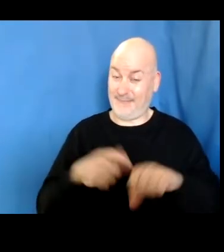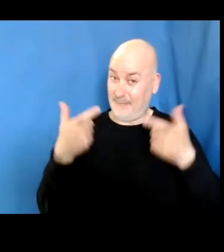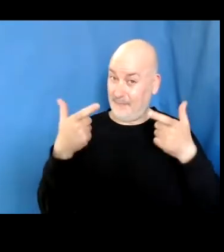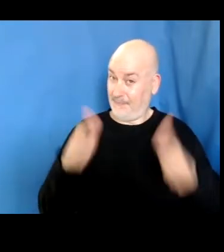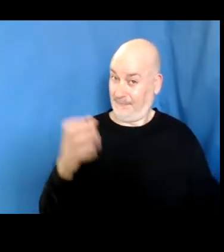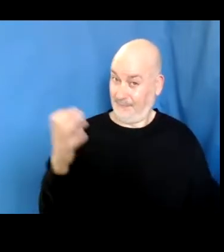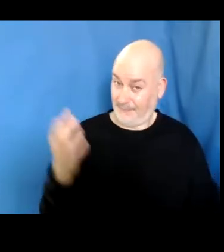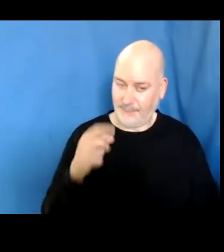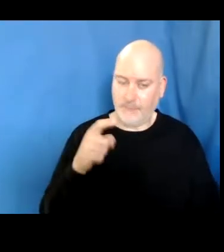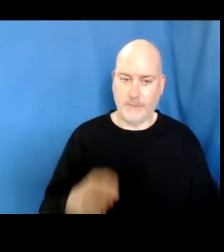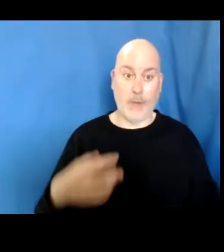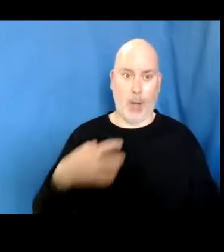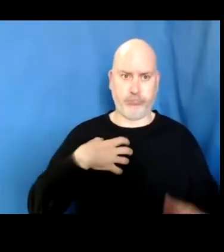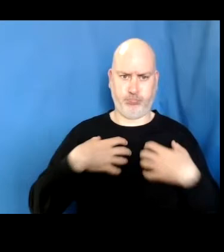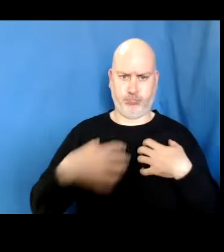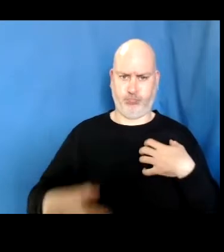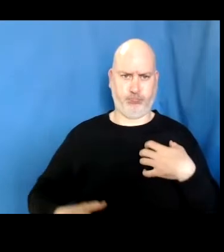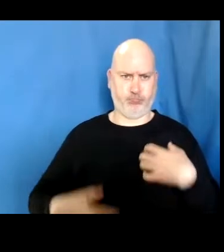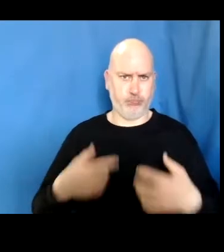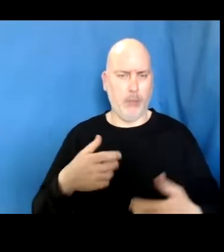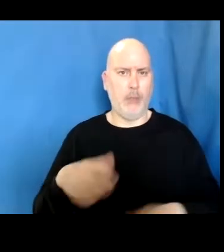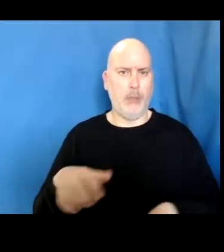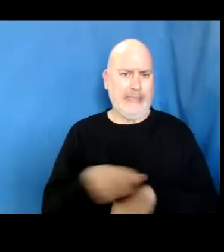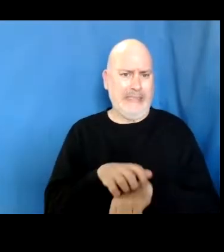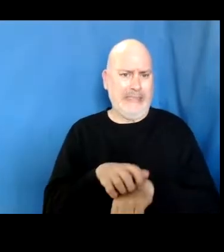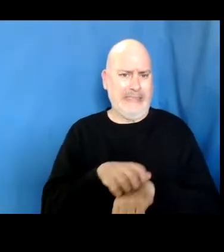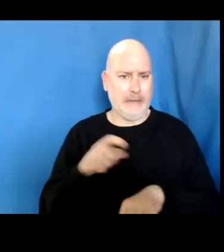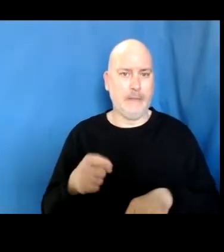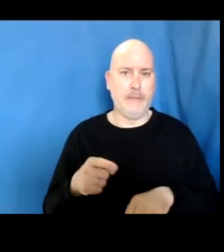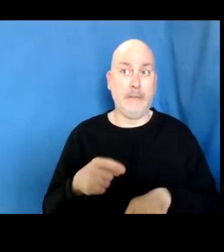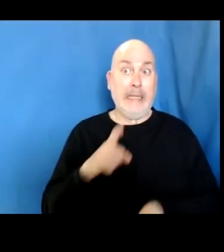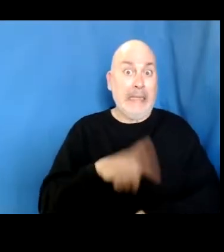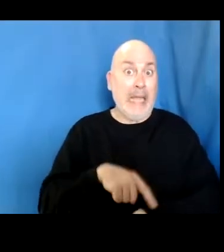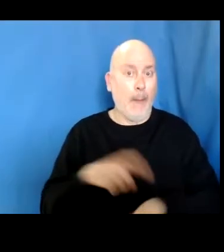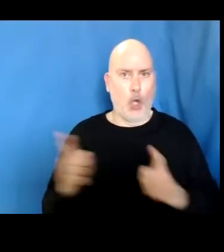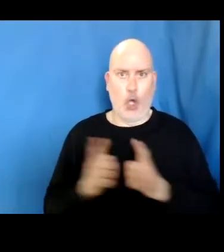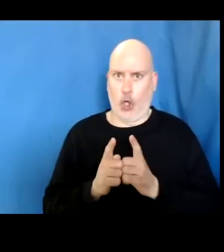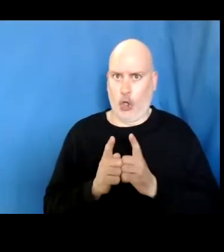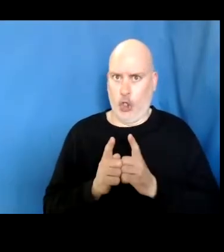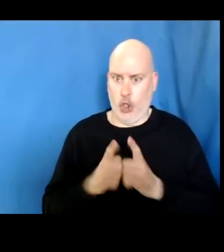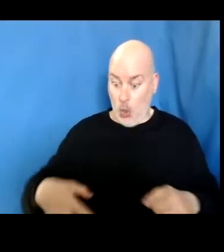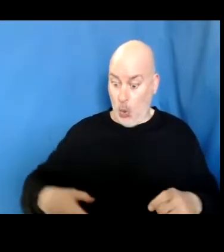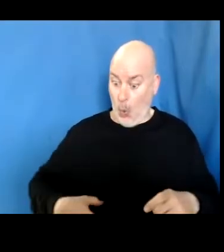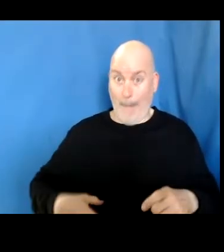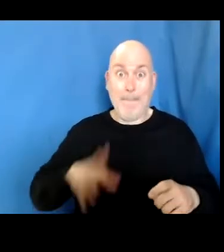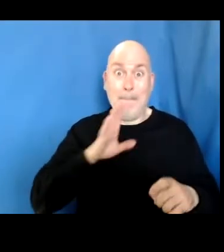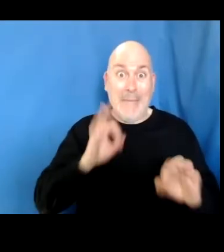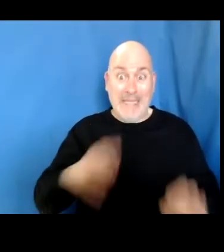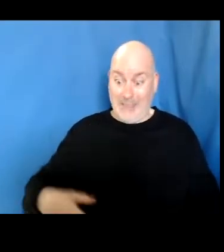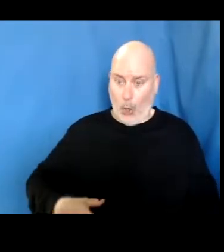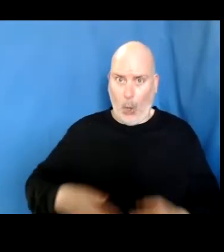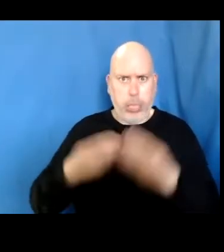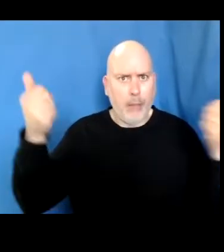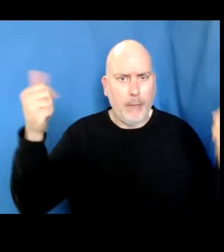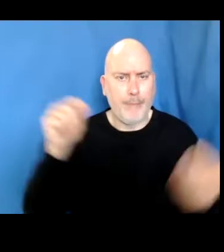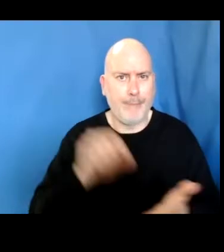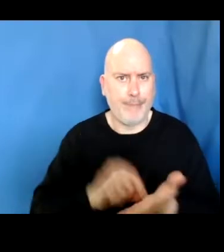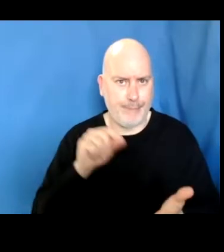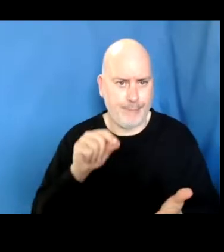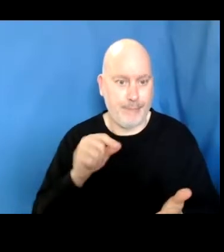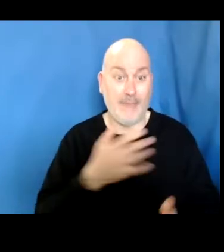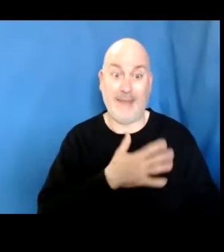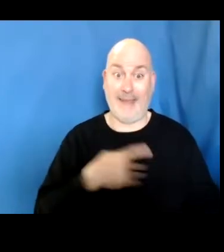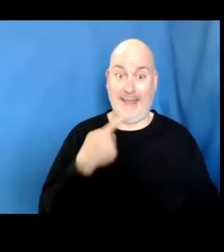es que estas ronchas que pican tanto van a durar poco tiempo en el mismo lugar. Eso significa que a la vez